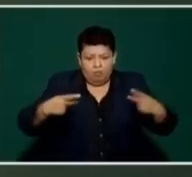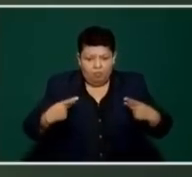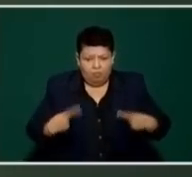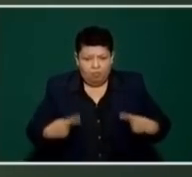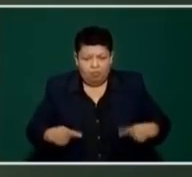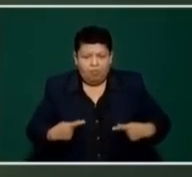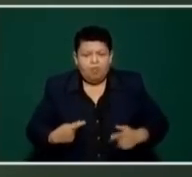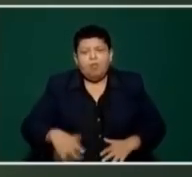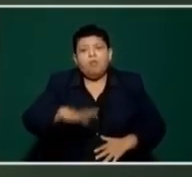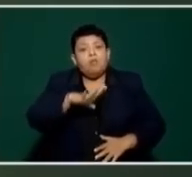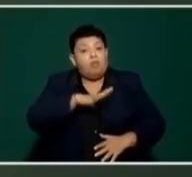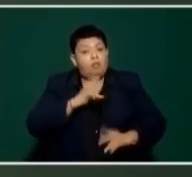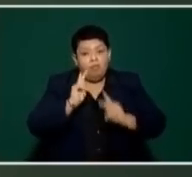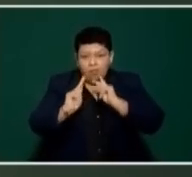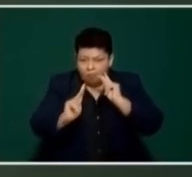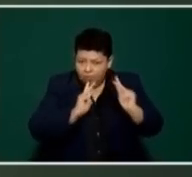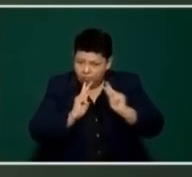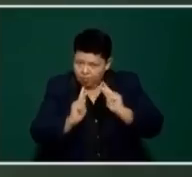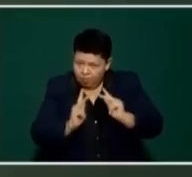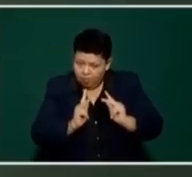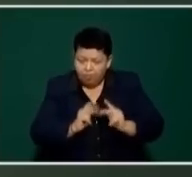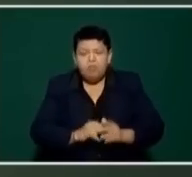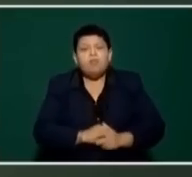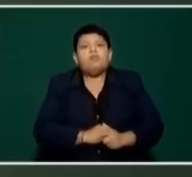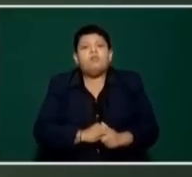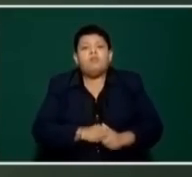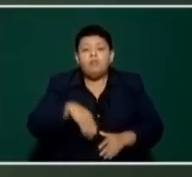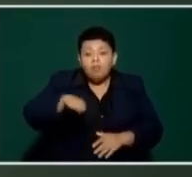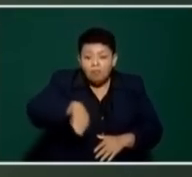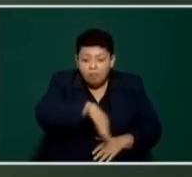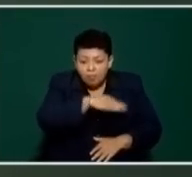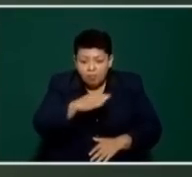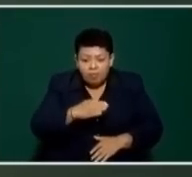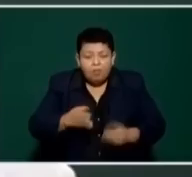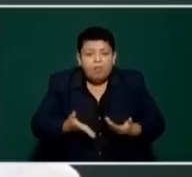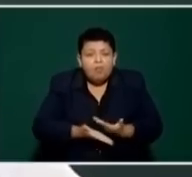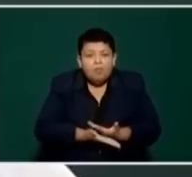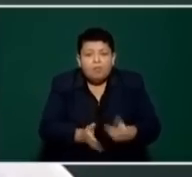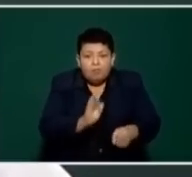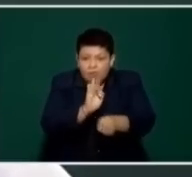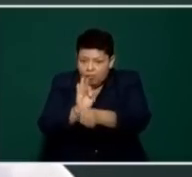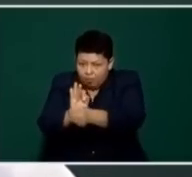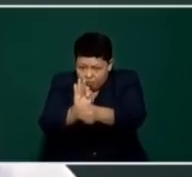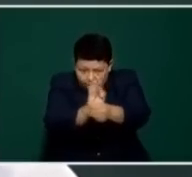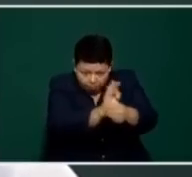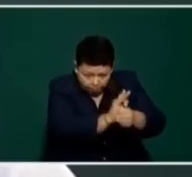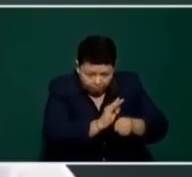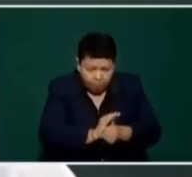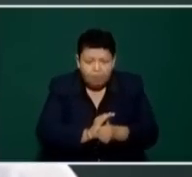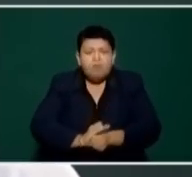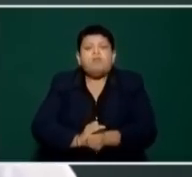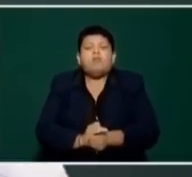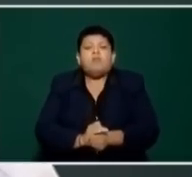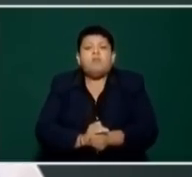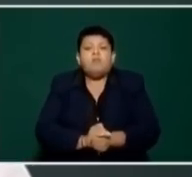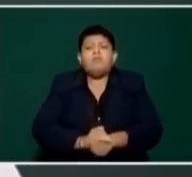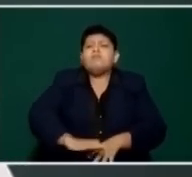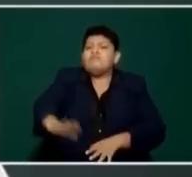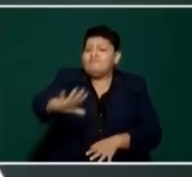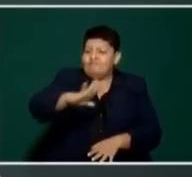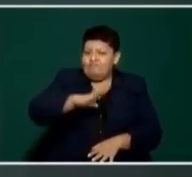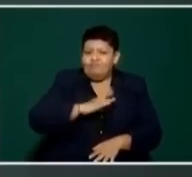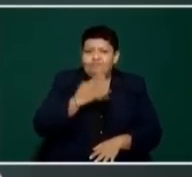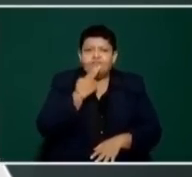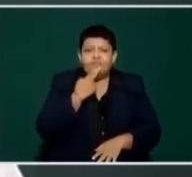una estrategia que busca atender primeramente lo urgente, que es el tener una